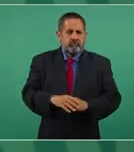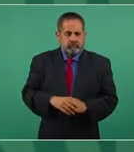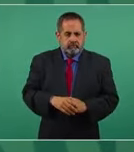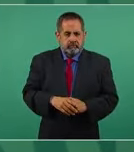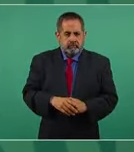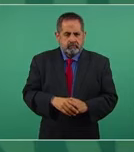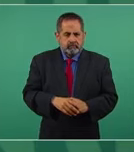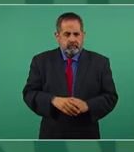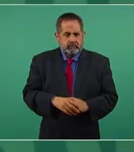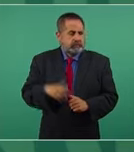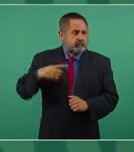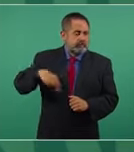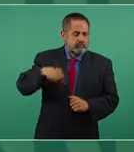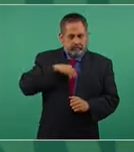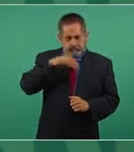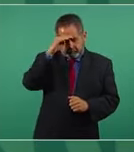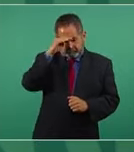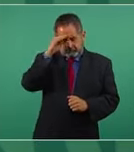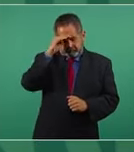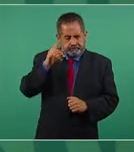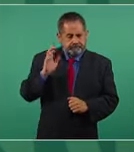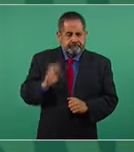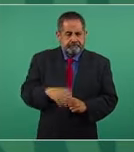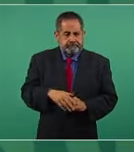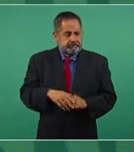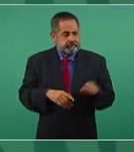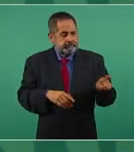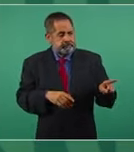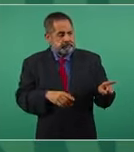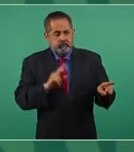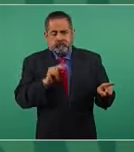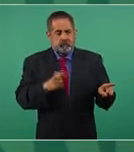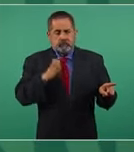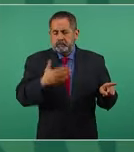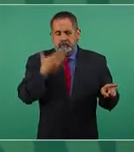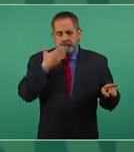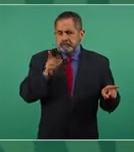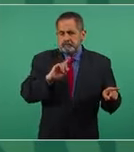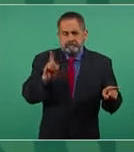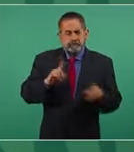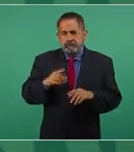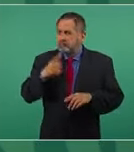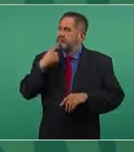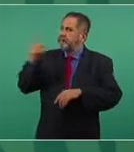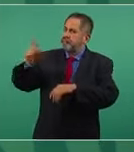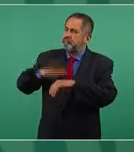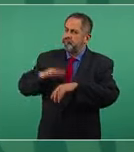lo que consideramos no es bueno para el país.